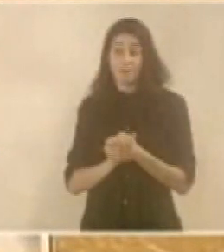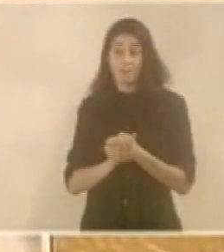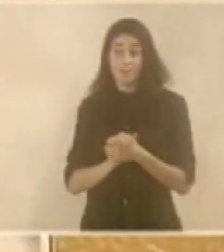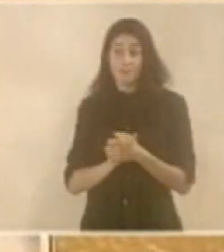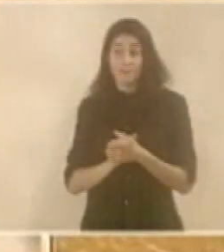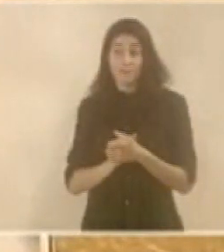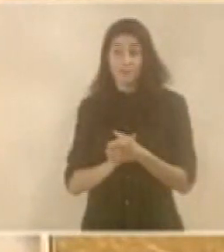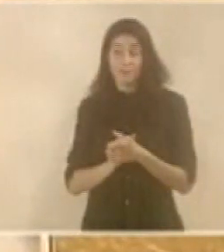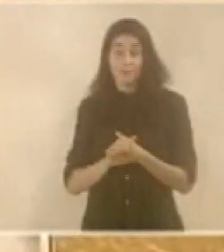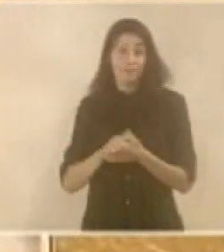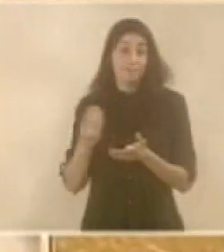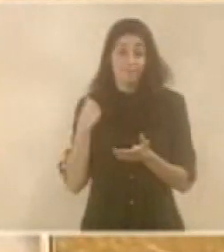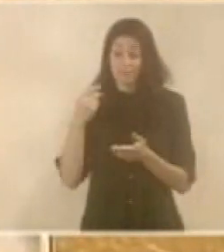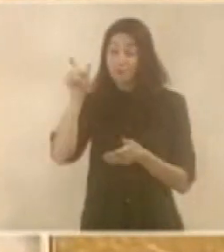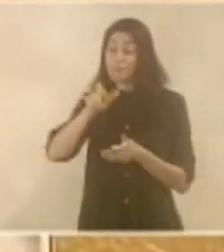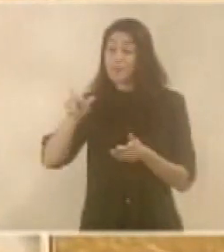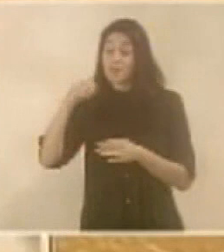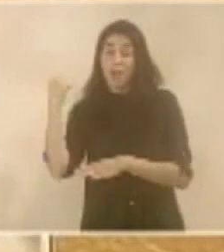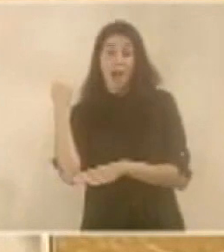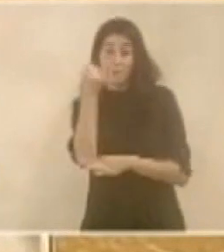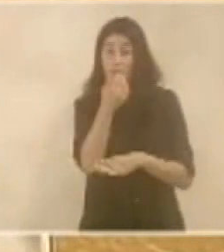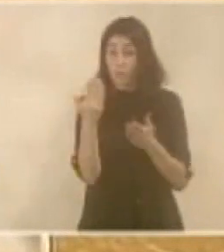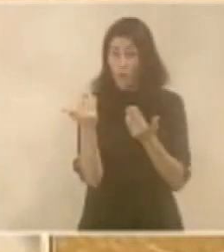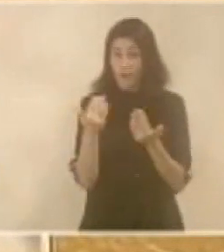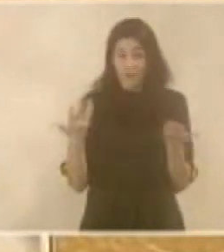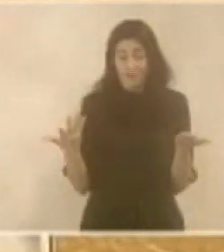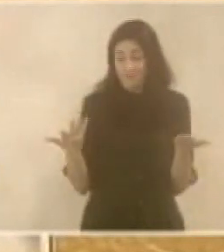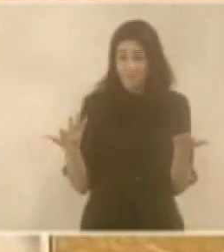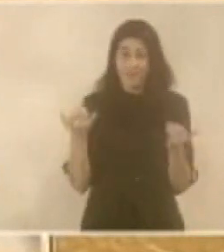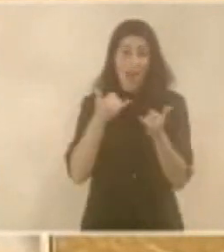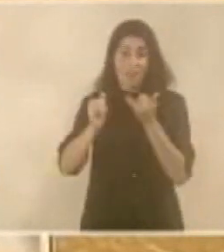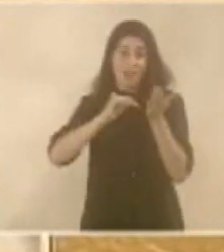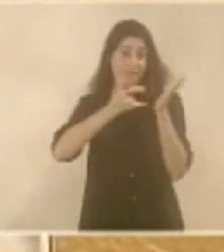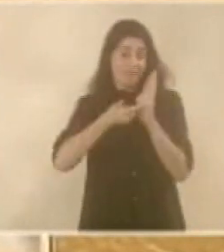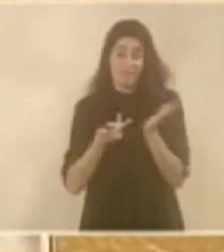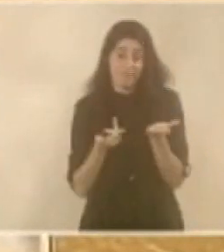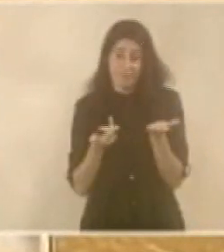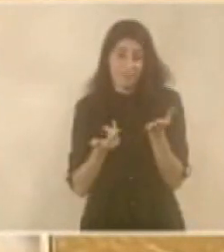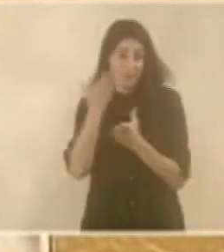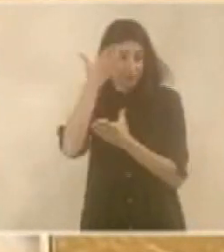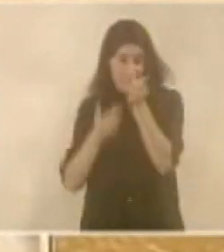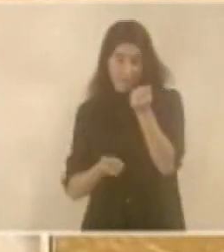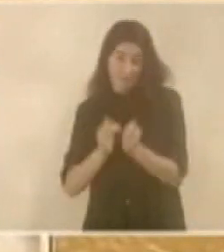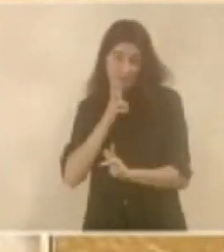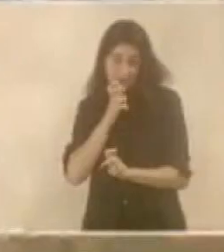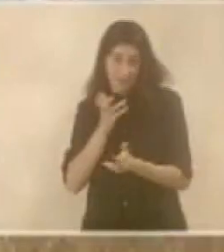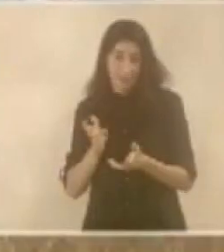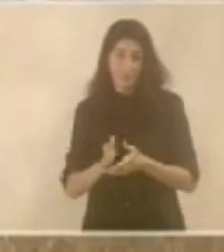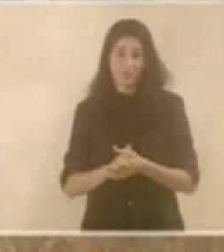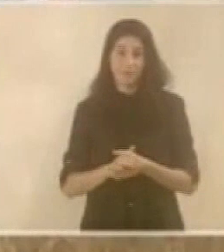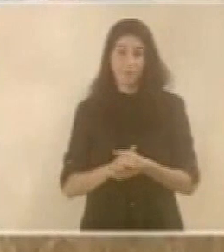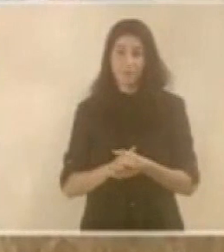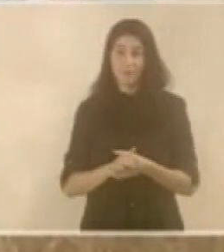suicida. Rechazado por las fuerzas absolutistas, como era de esperar, desembarcaron en las inmediaciones de la ciudad y al día